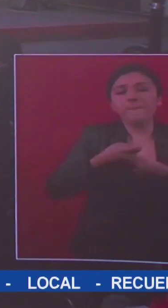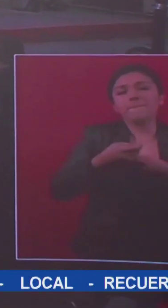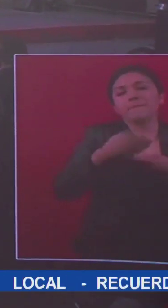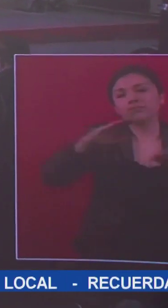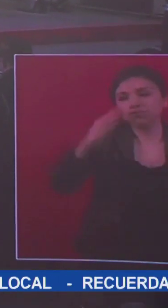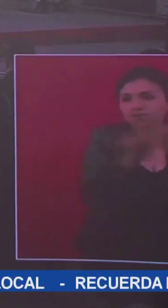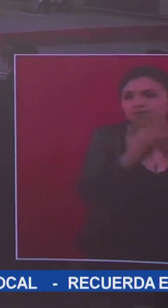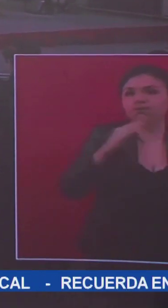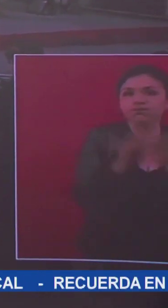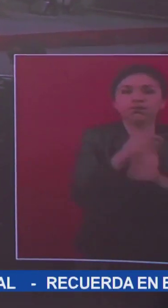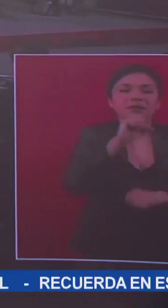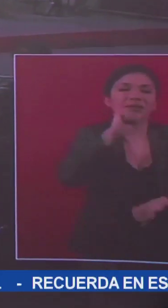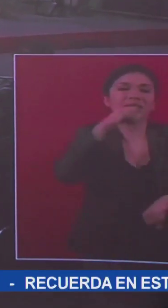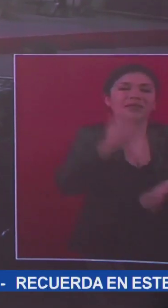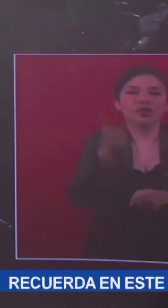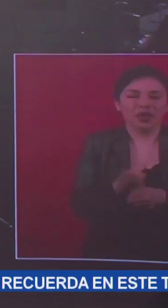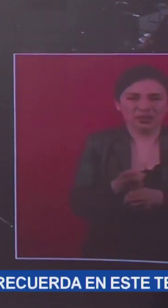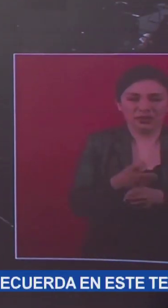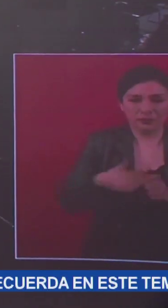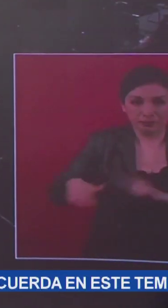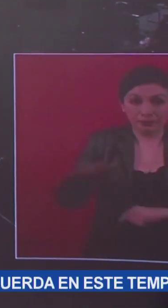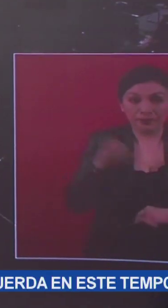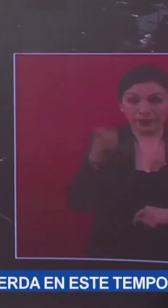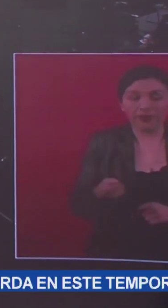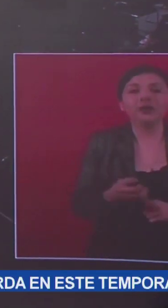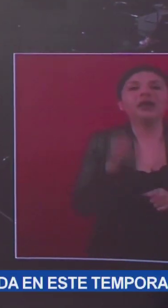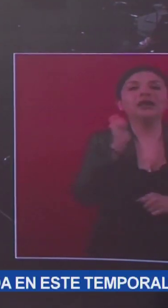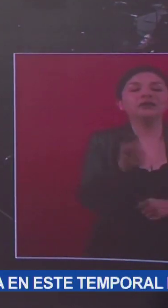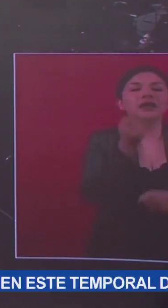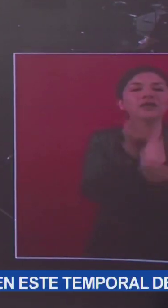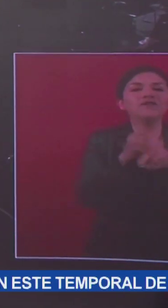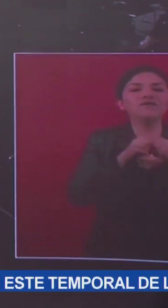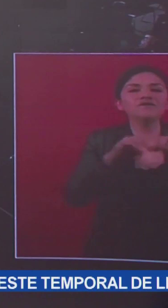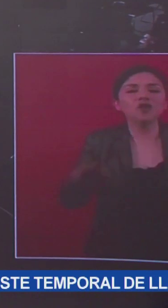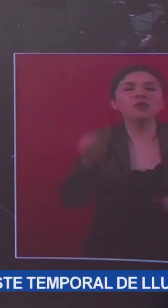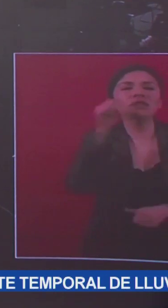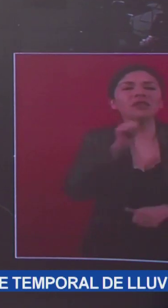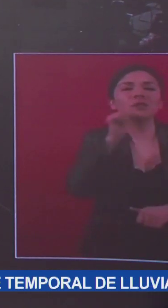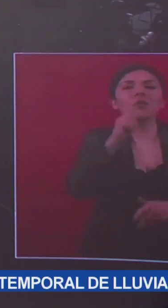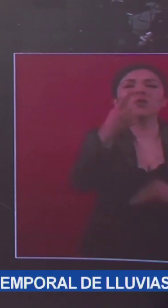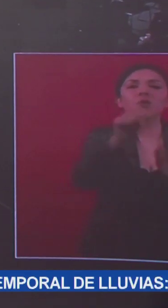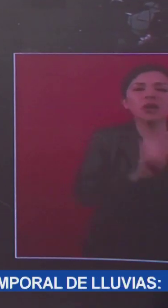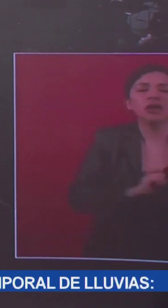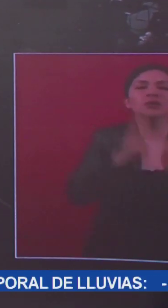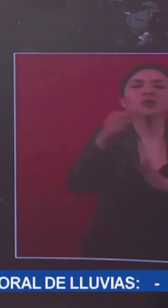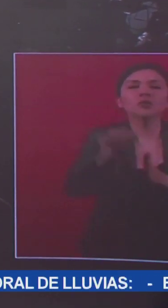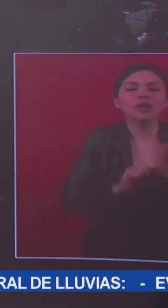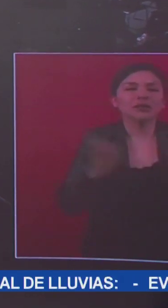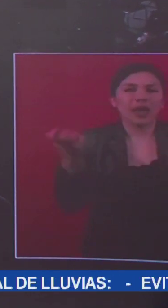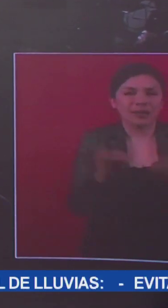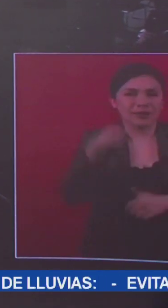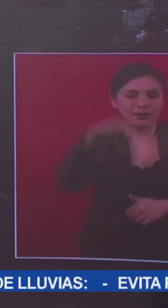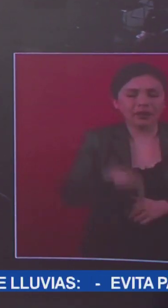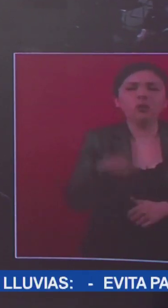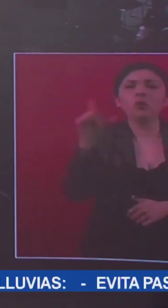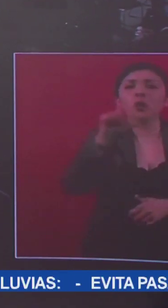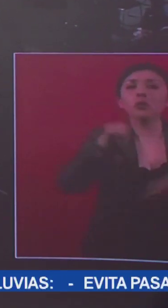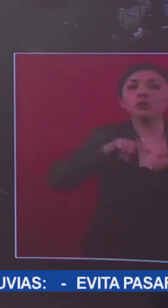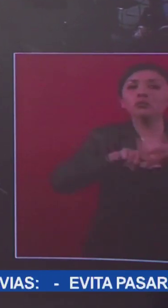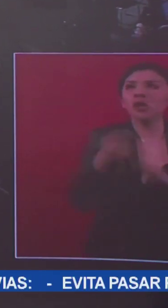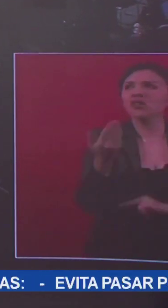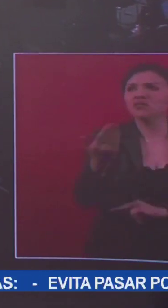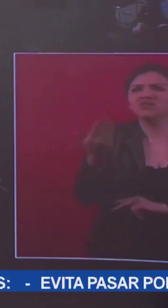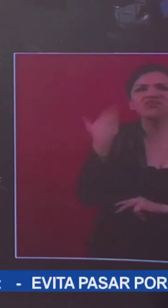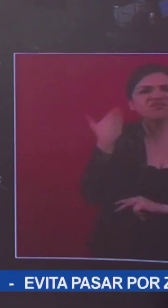que Había decidido enfrentar a los criminales organizó a sus vecinos y a sus coterráneos